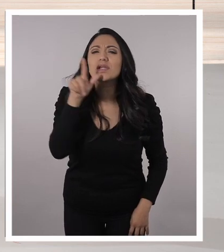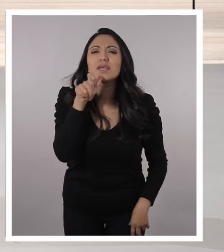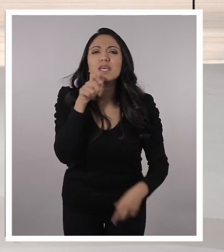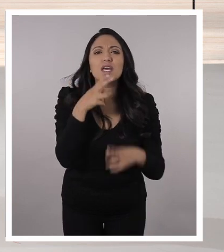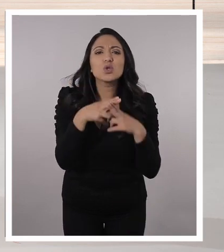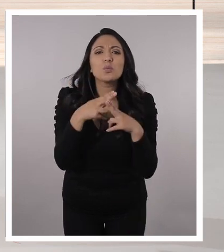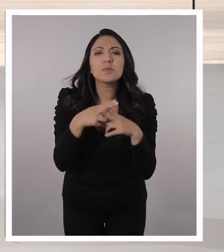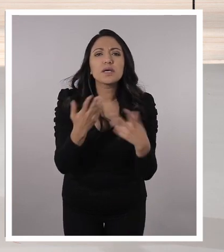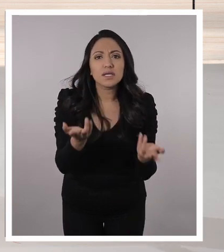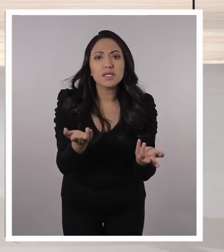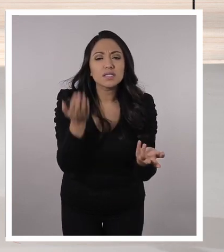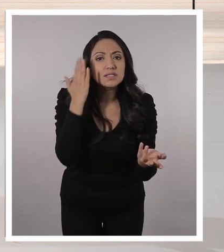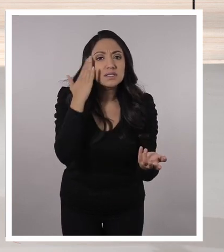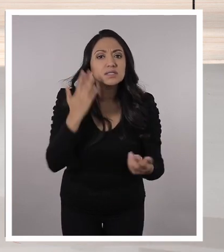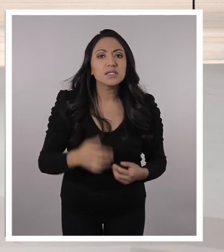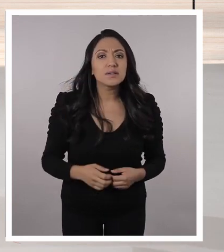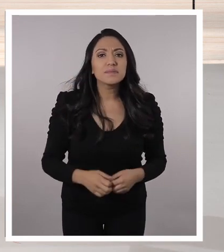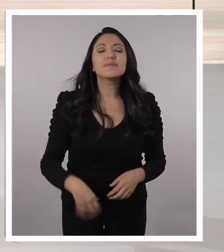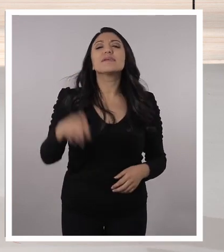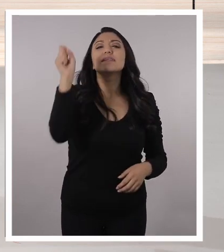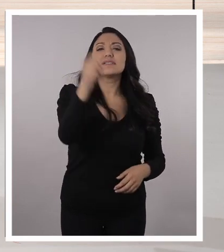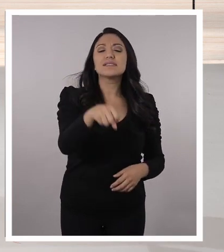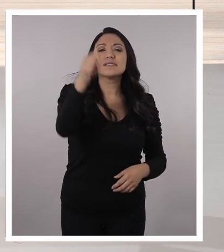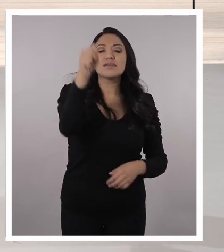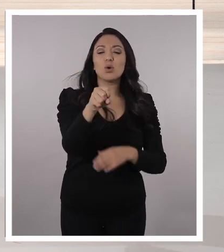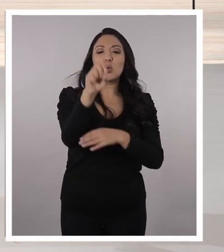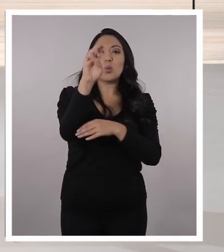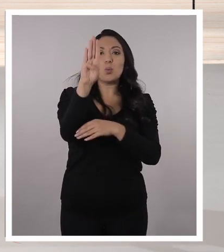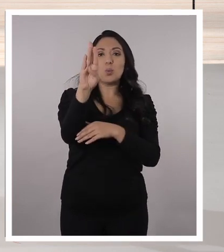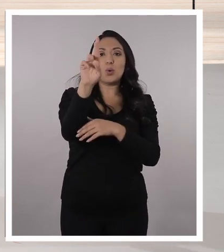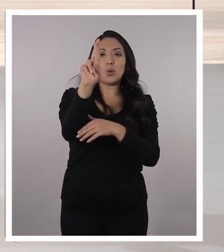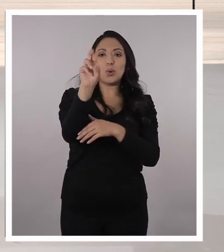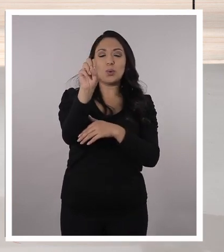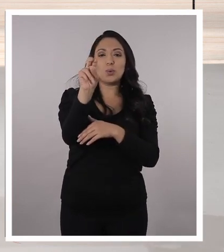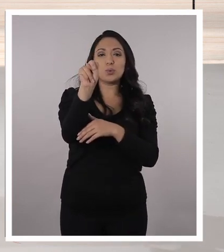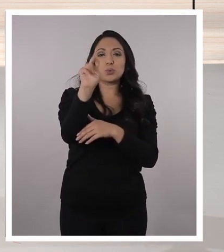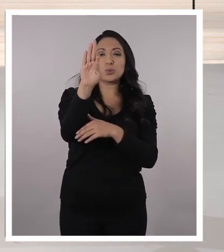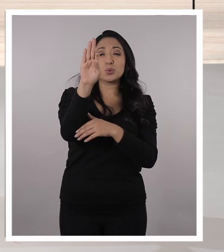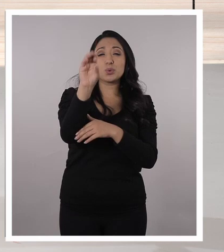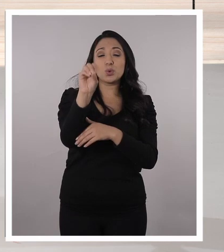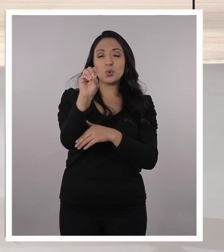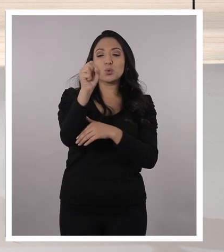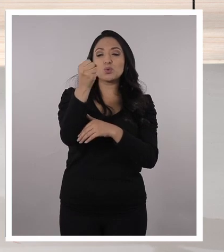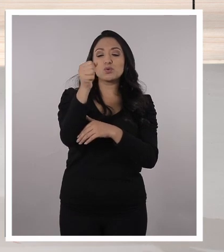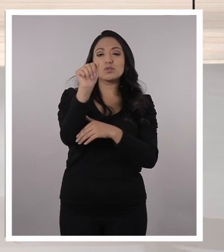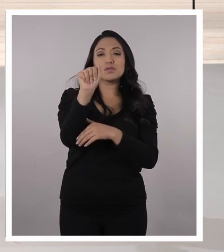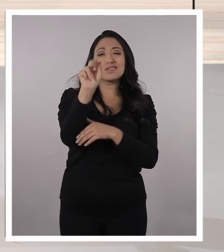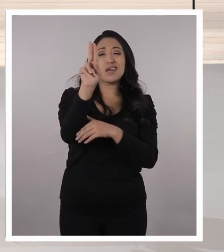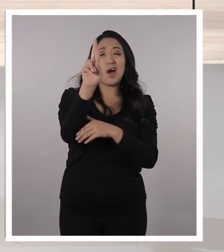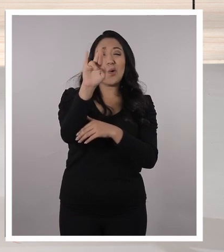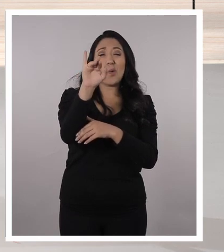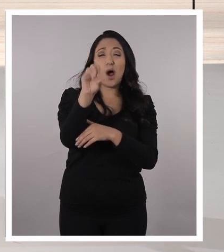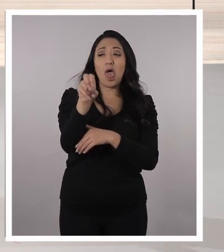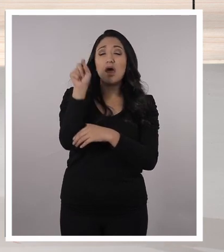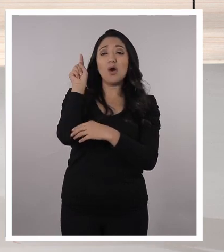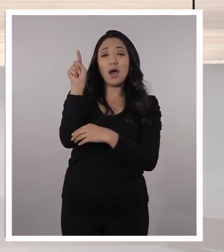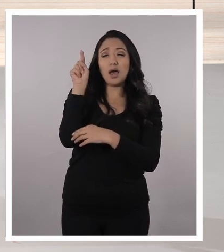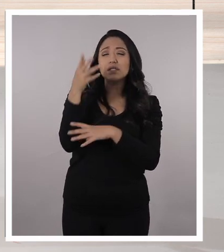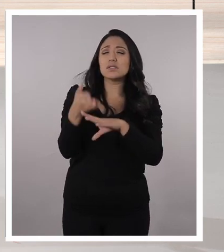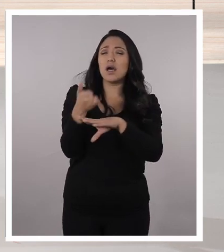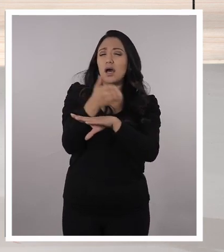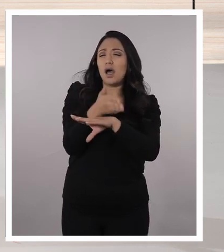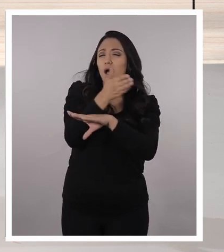trata? Sí, es un brontosaurio. Este animal tenía algunas características que